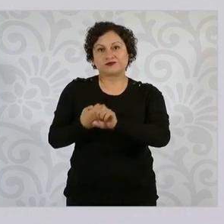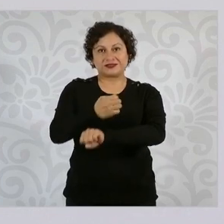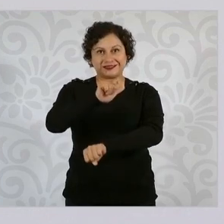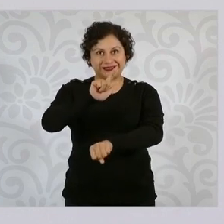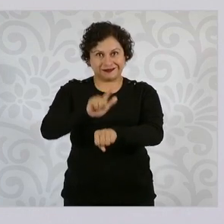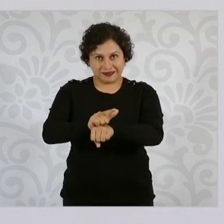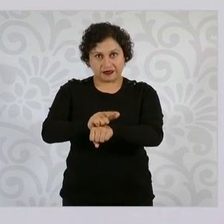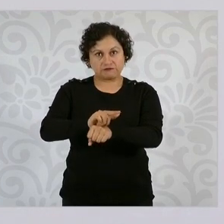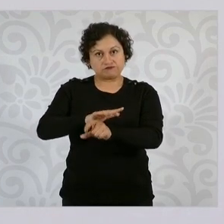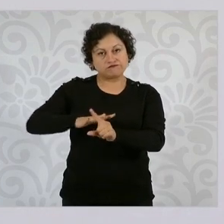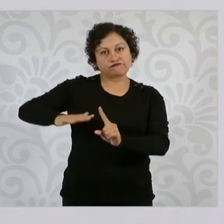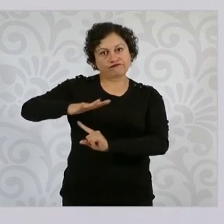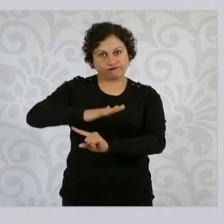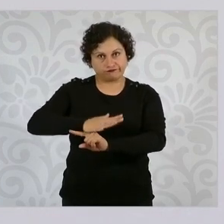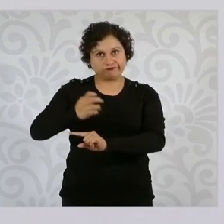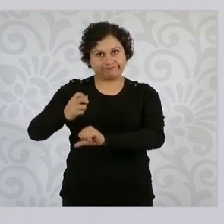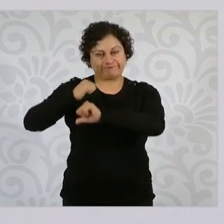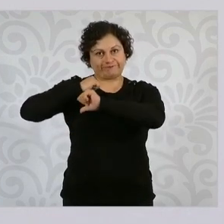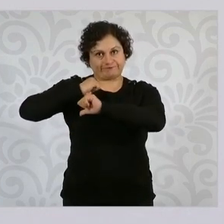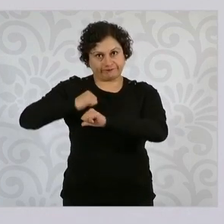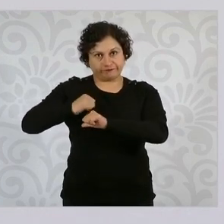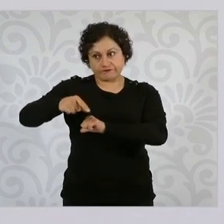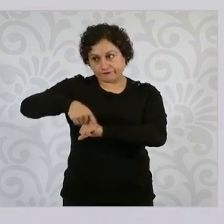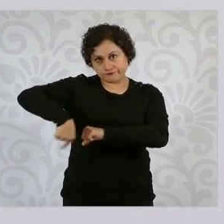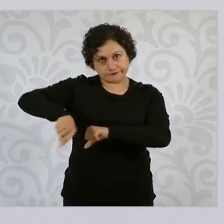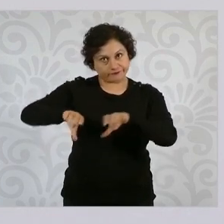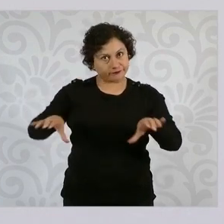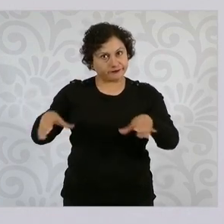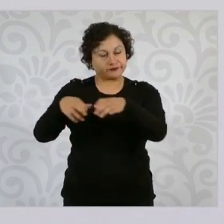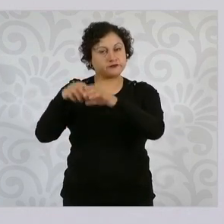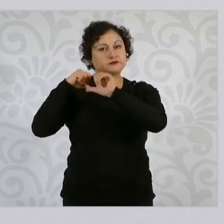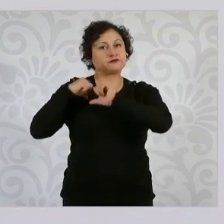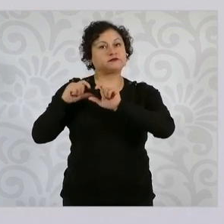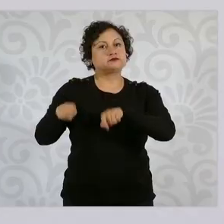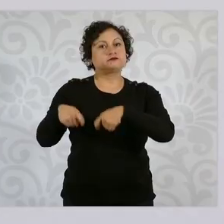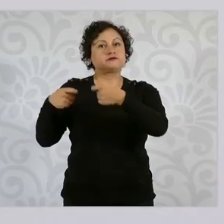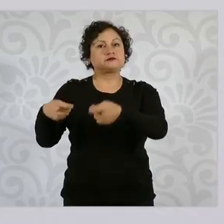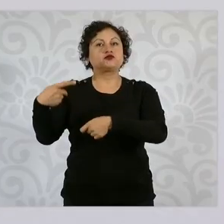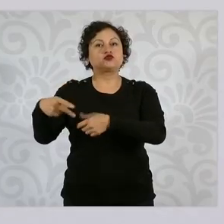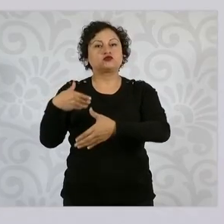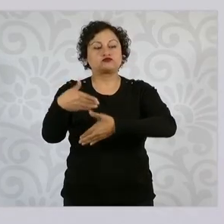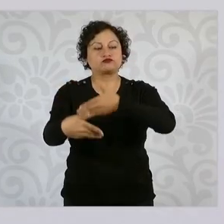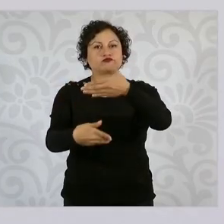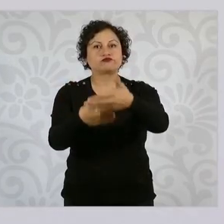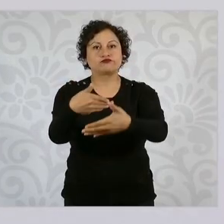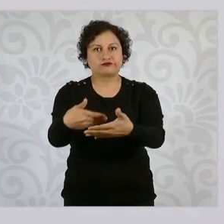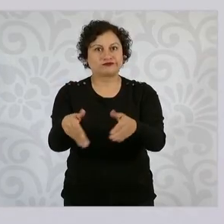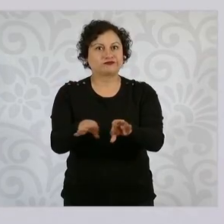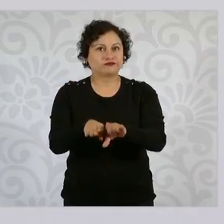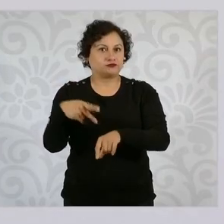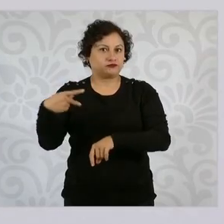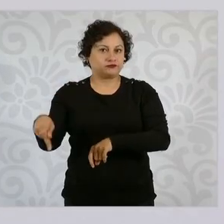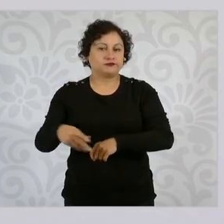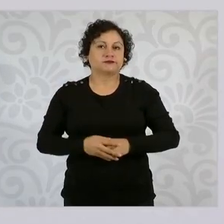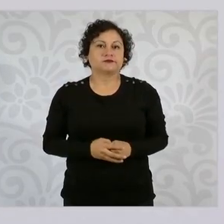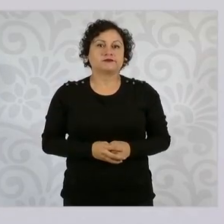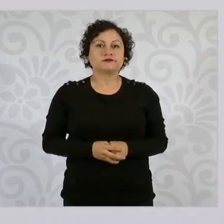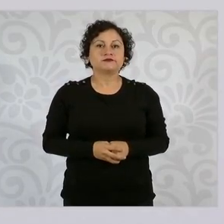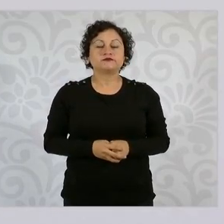con local, serán quienes organizarán el proceso. Estamos previendo en